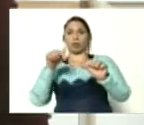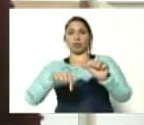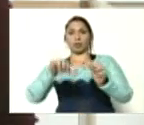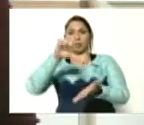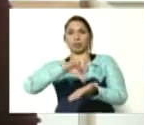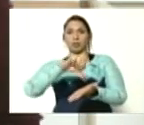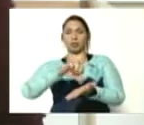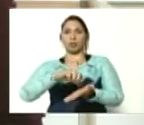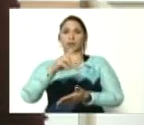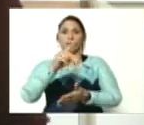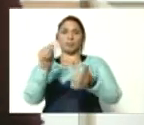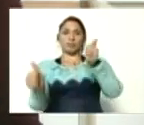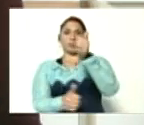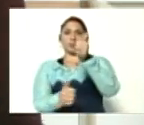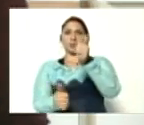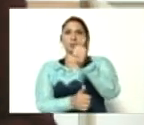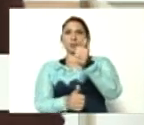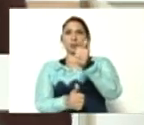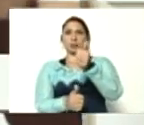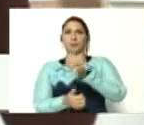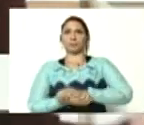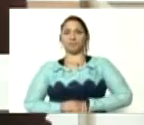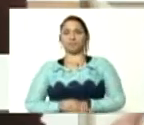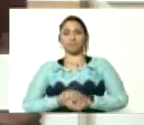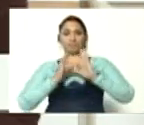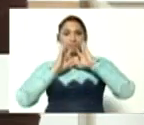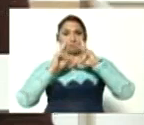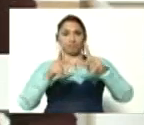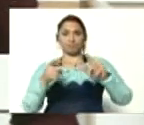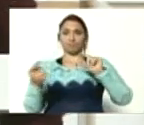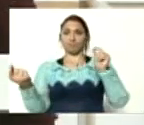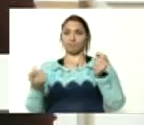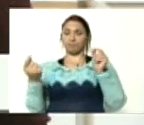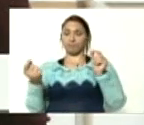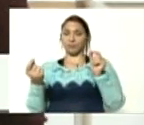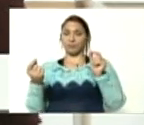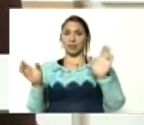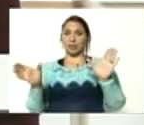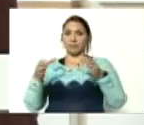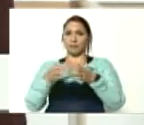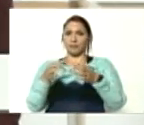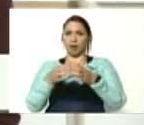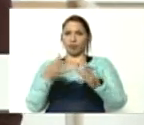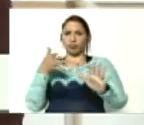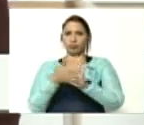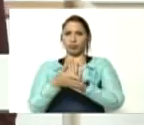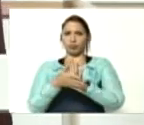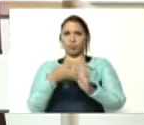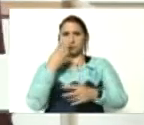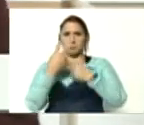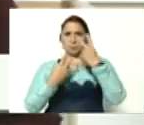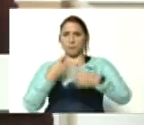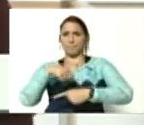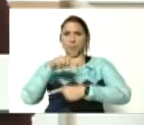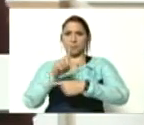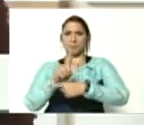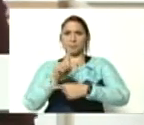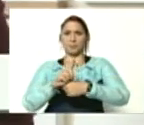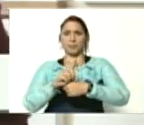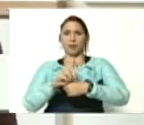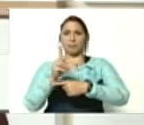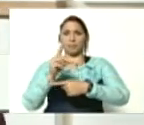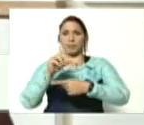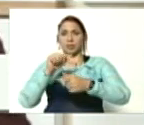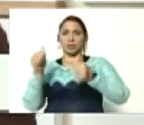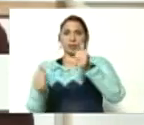la vicepresidencia dándole cobertura a lo que ha sido la jornada de trabajo que ha sostenido la vicepresidenta a propósito de la visita del primer viceministro de Cuba